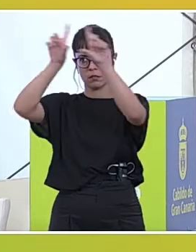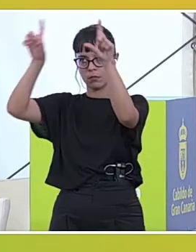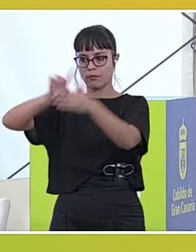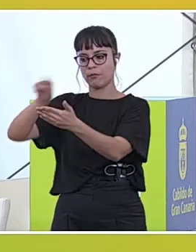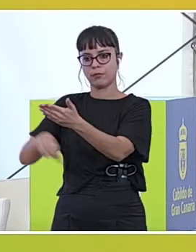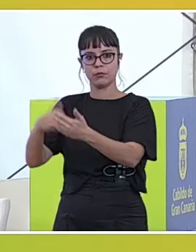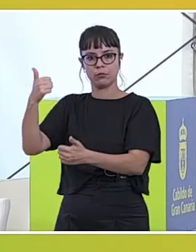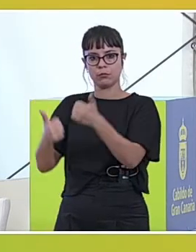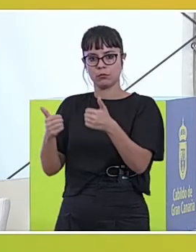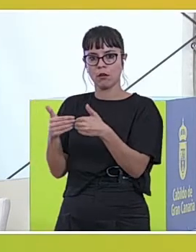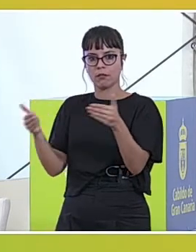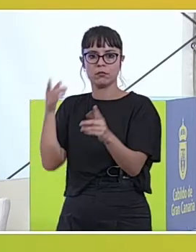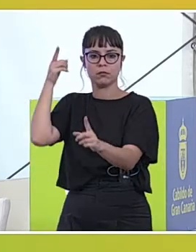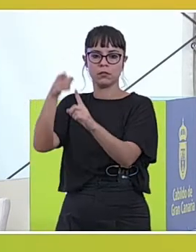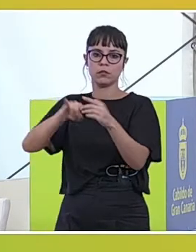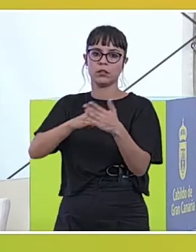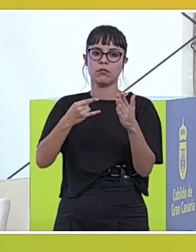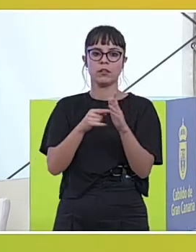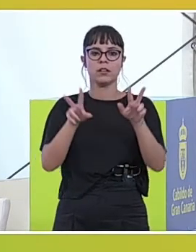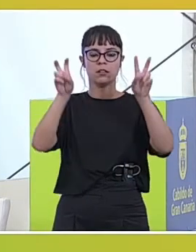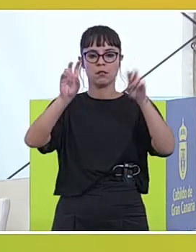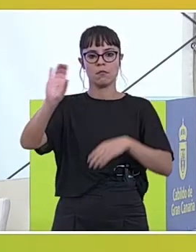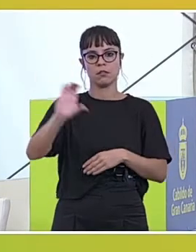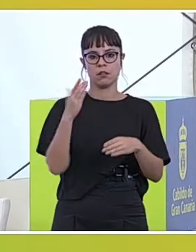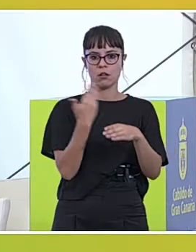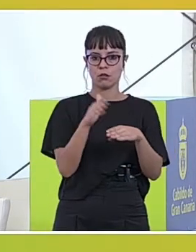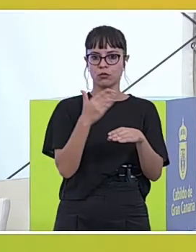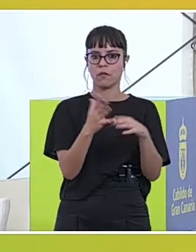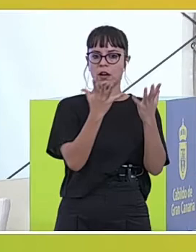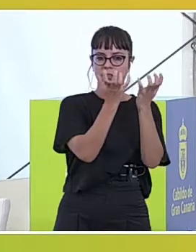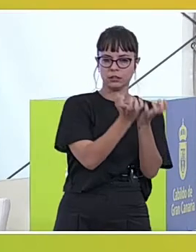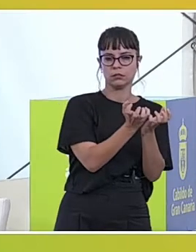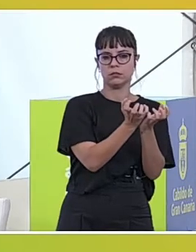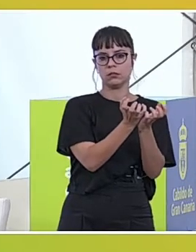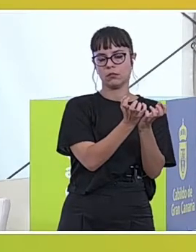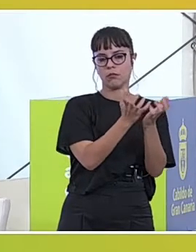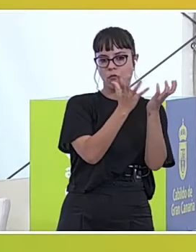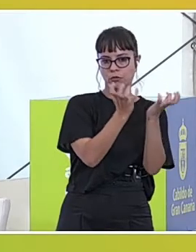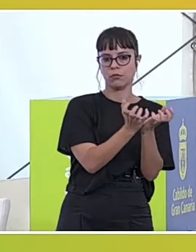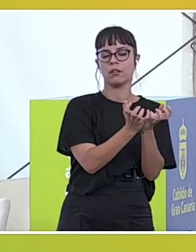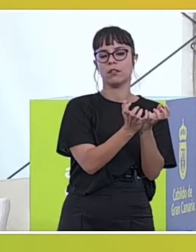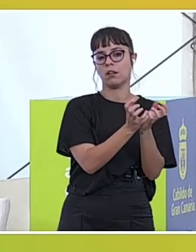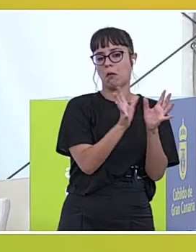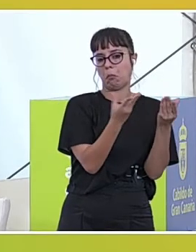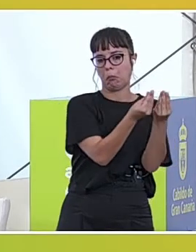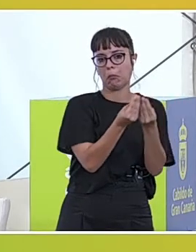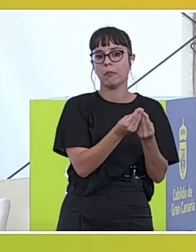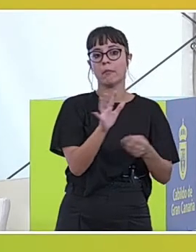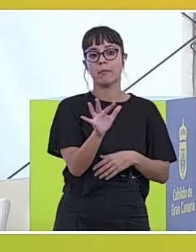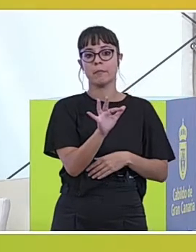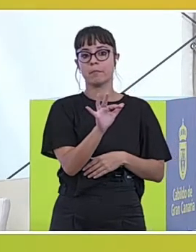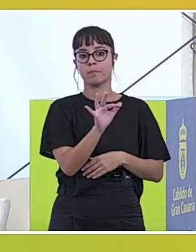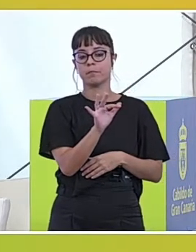tecnologías de concentración y de conversión de salmuera. ¿Y qué pretendemos? Nosotros pretendemos también, además de todo